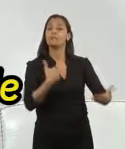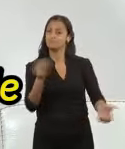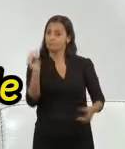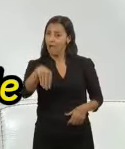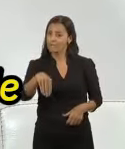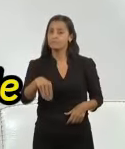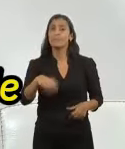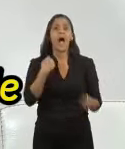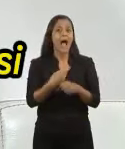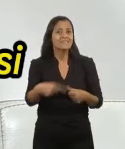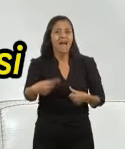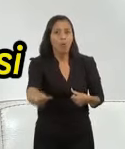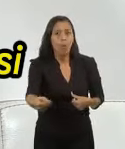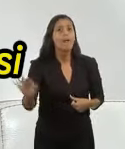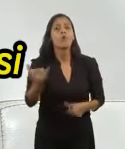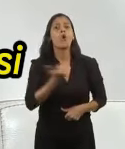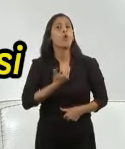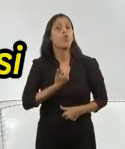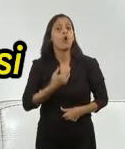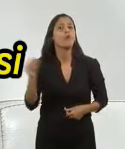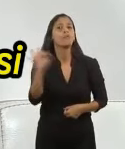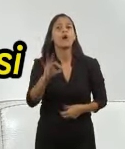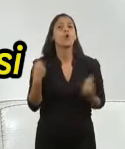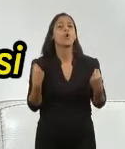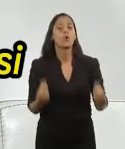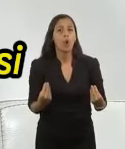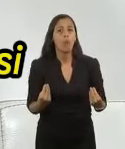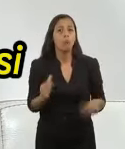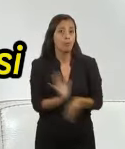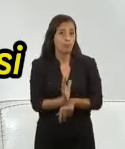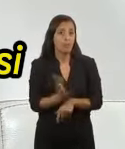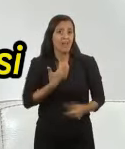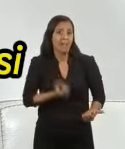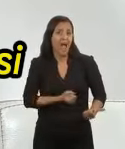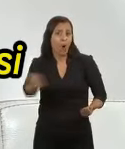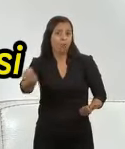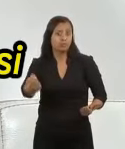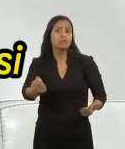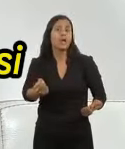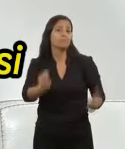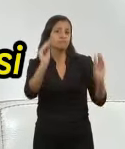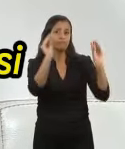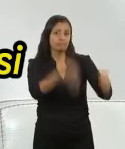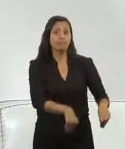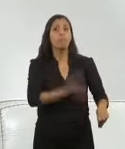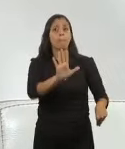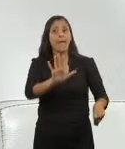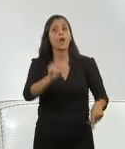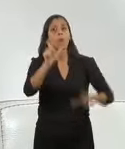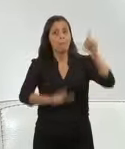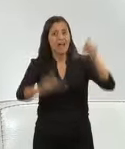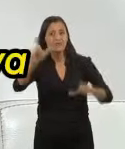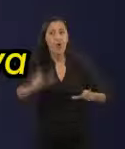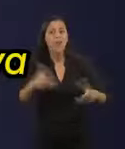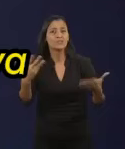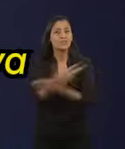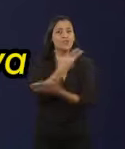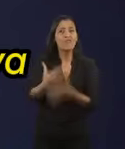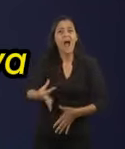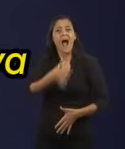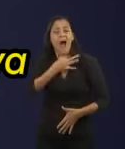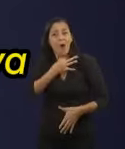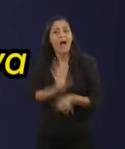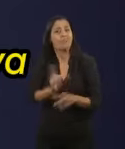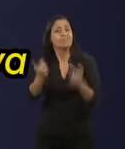hasta cuándo y dónde porque de qué sirve tocar fondo si resucitas ahogado bueno